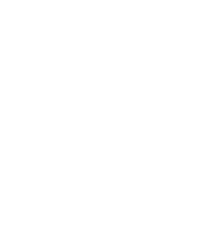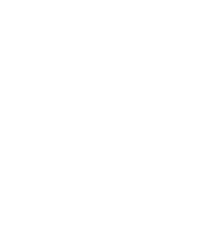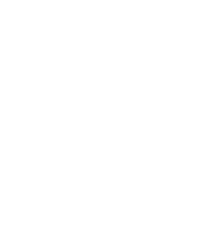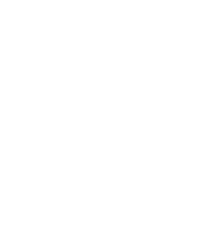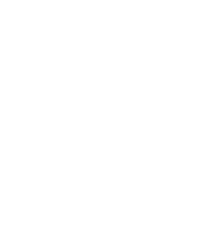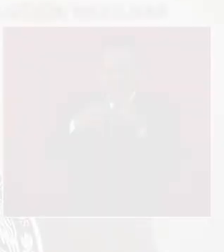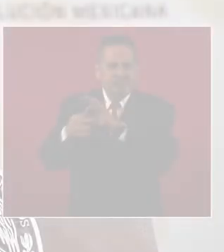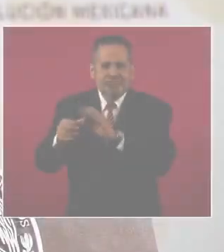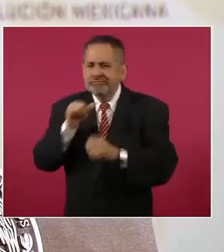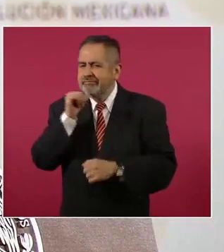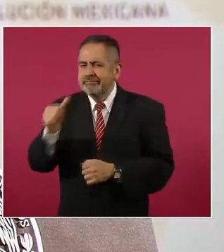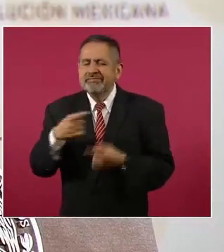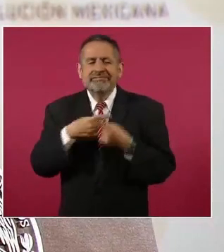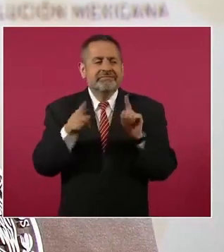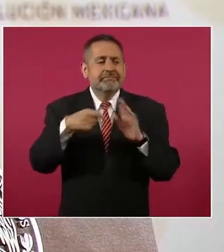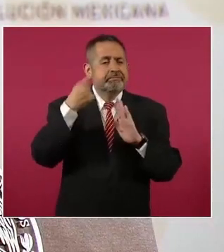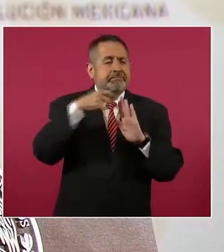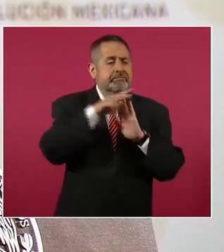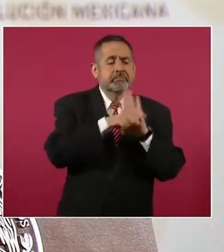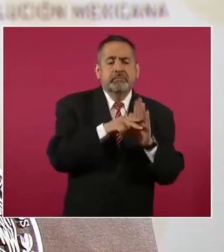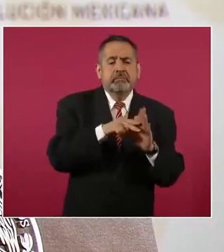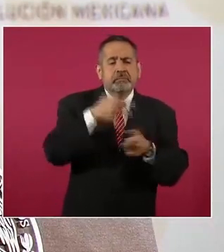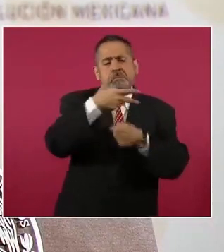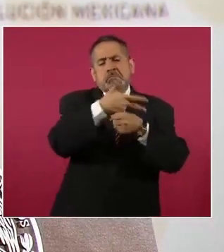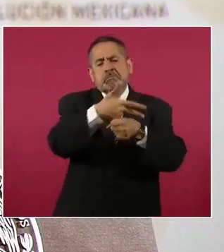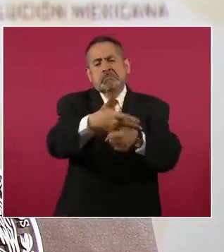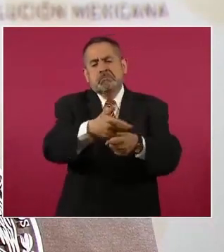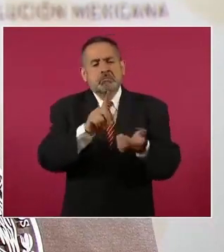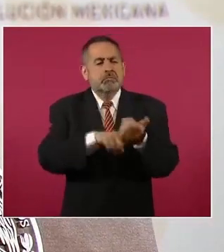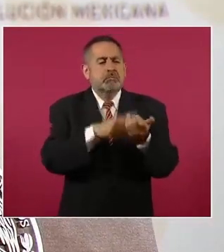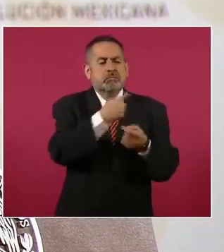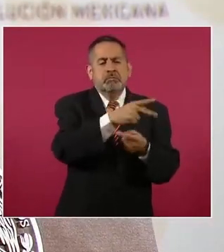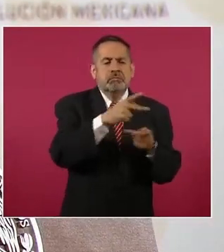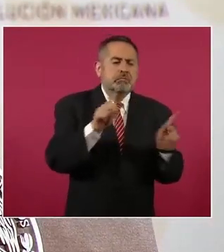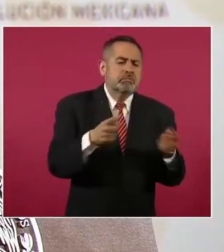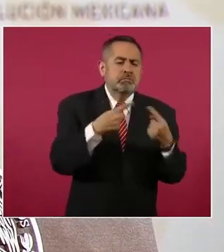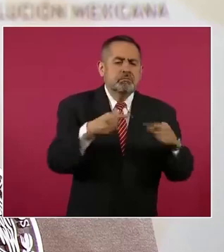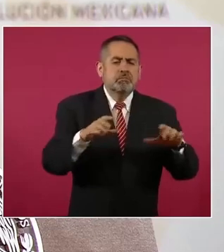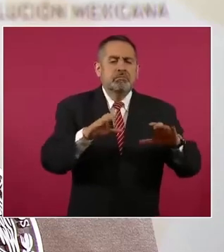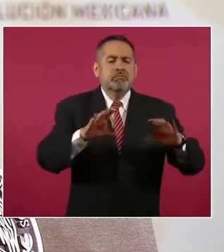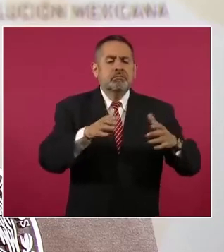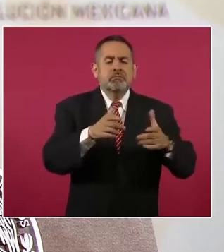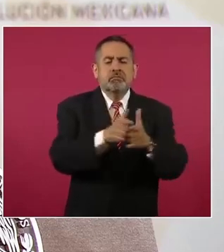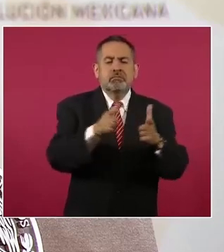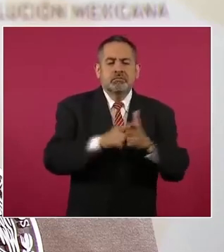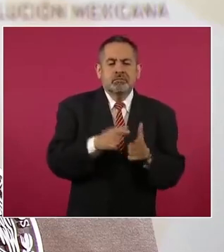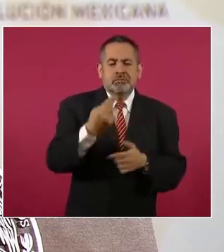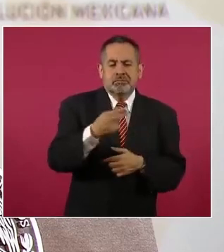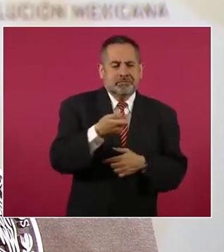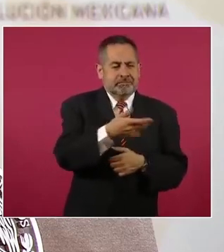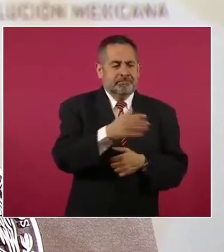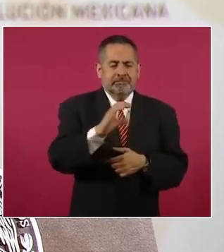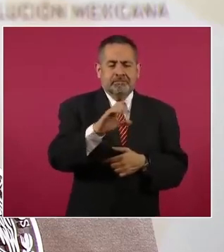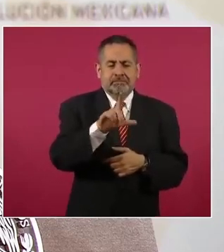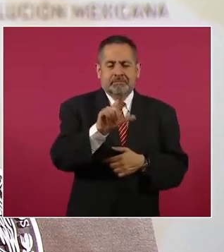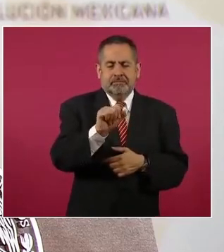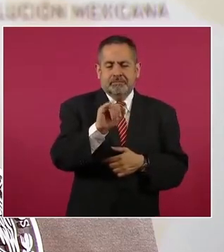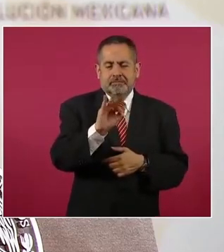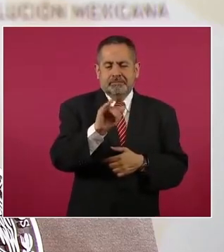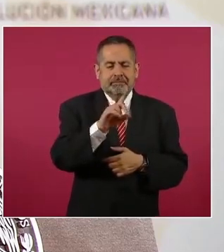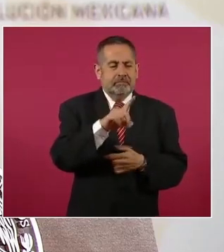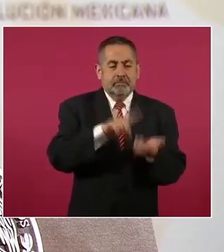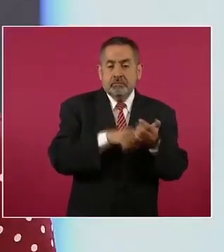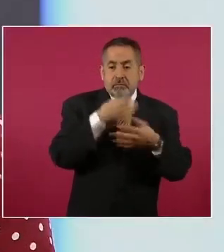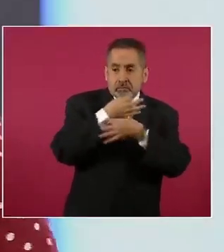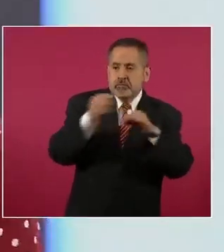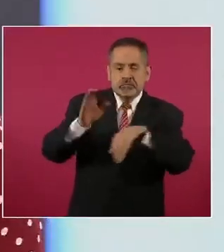de un videoclip detrás de cámaras de un video musical del grupo Clasificado, quienes en un comunicado explicaron